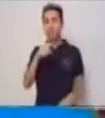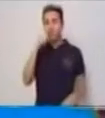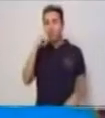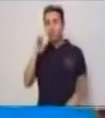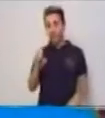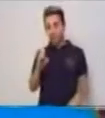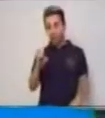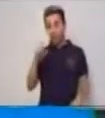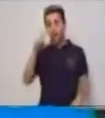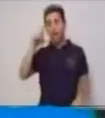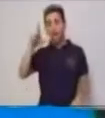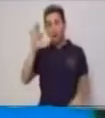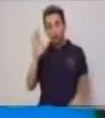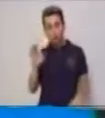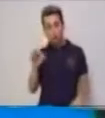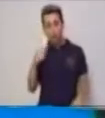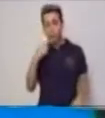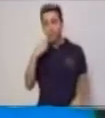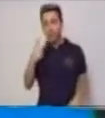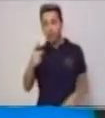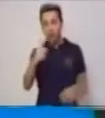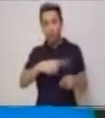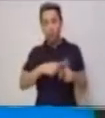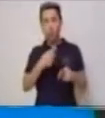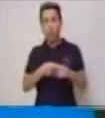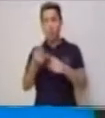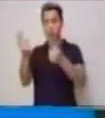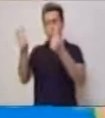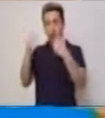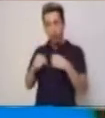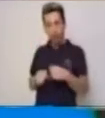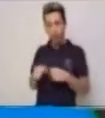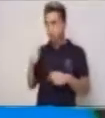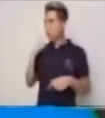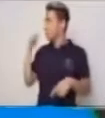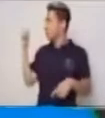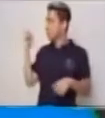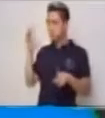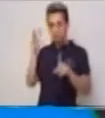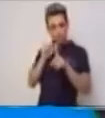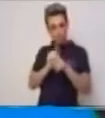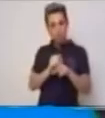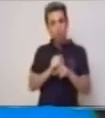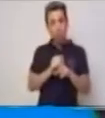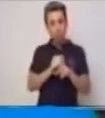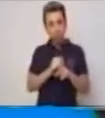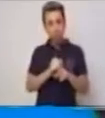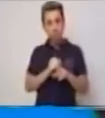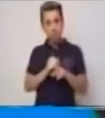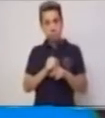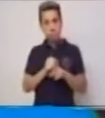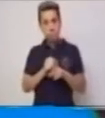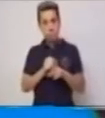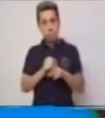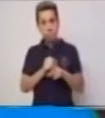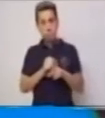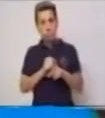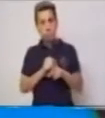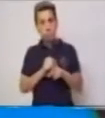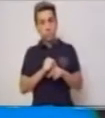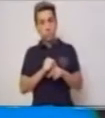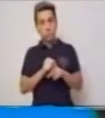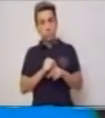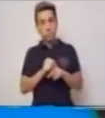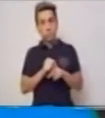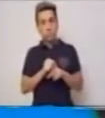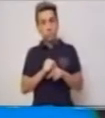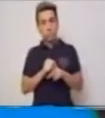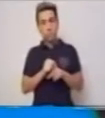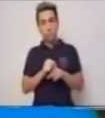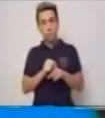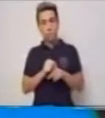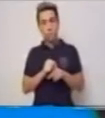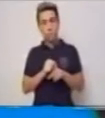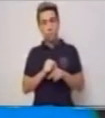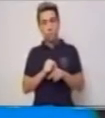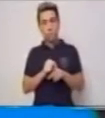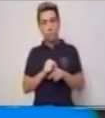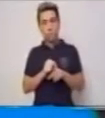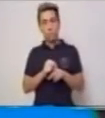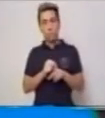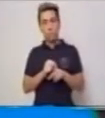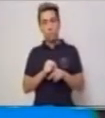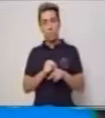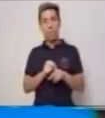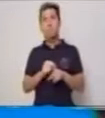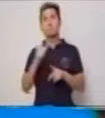vengas. Aquí vamos a identificar que esta oración, yo